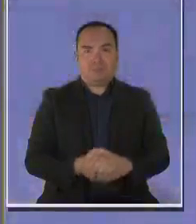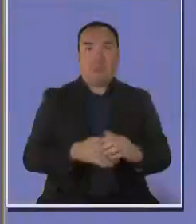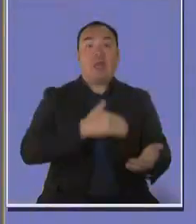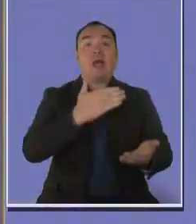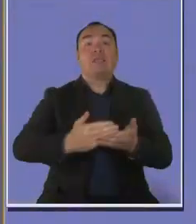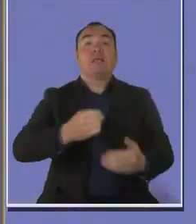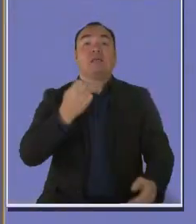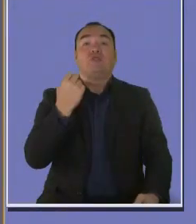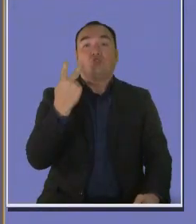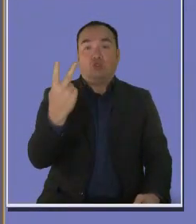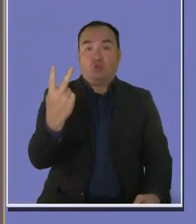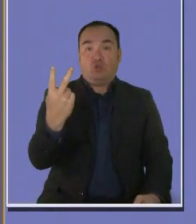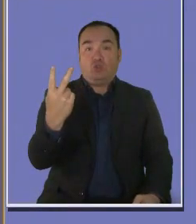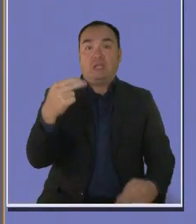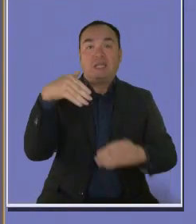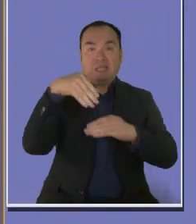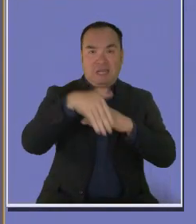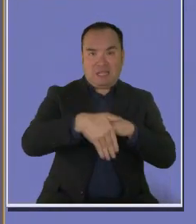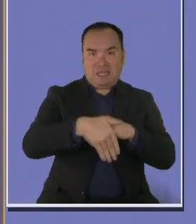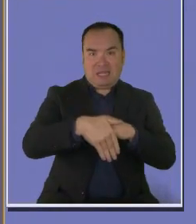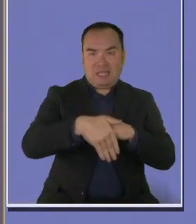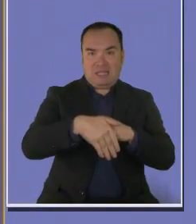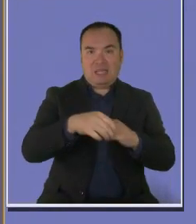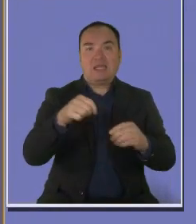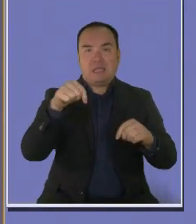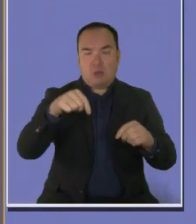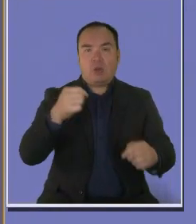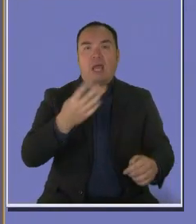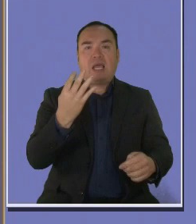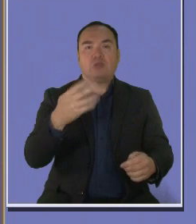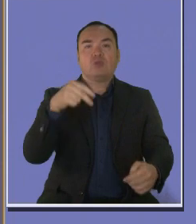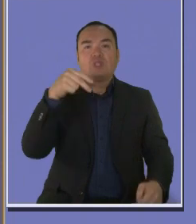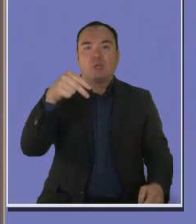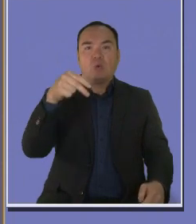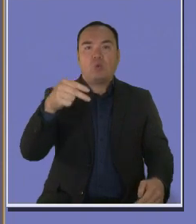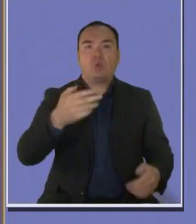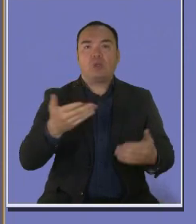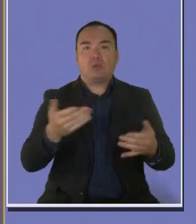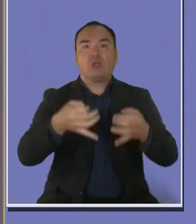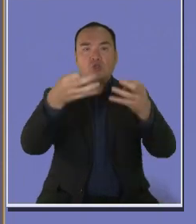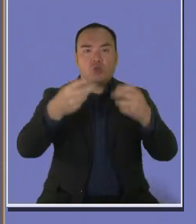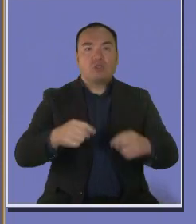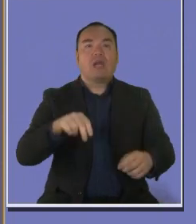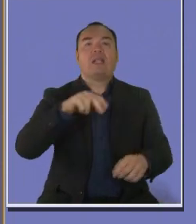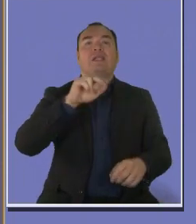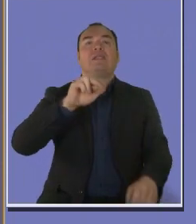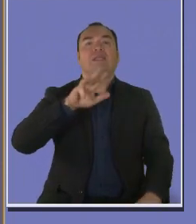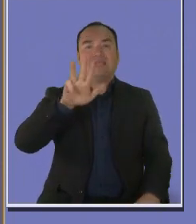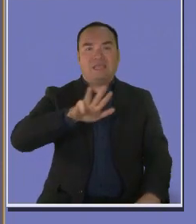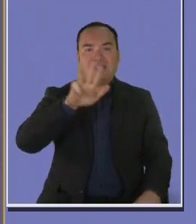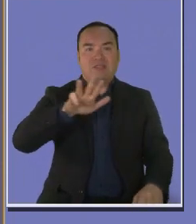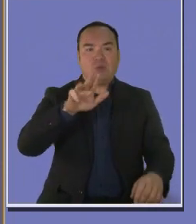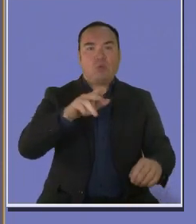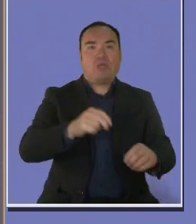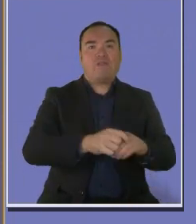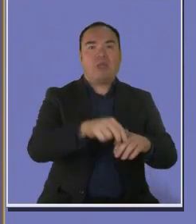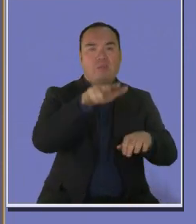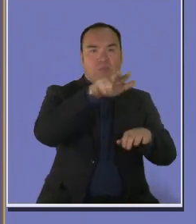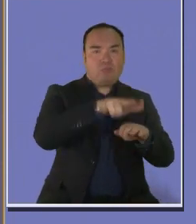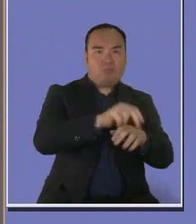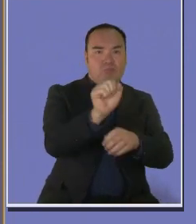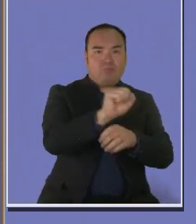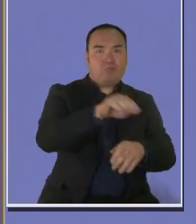horas del día 14 de junio se han realizado 19 traslados y